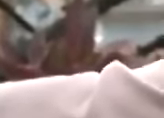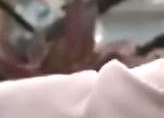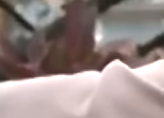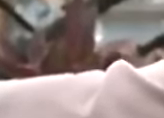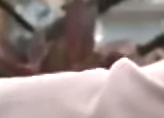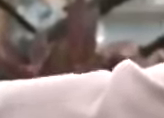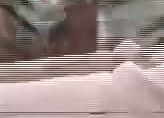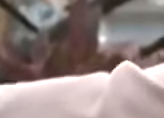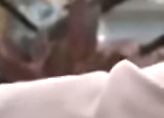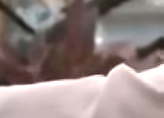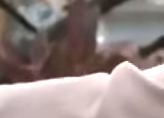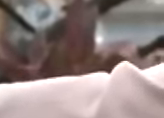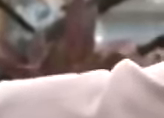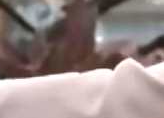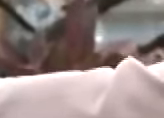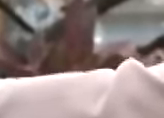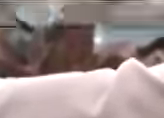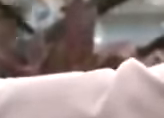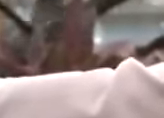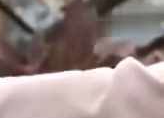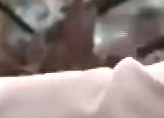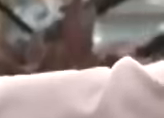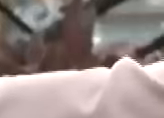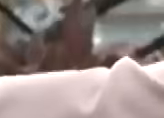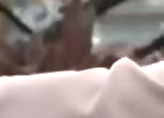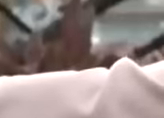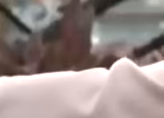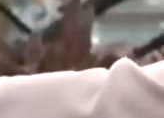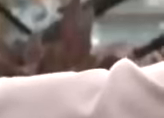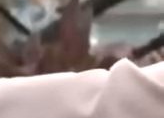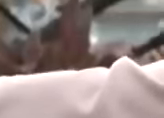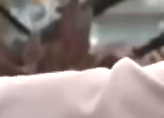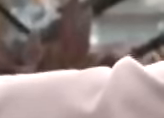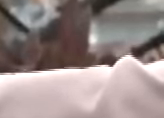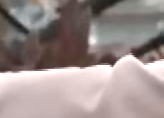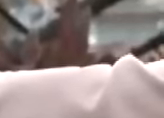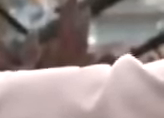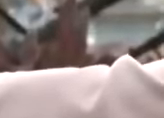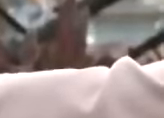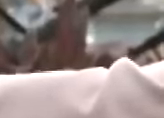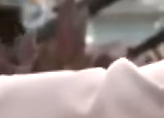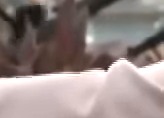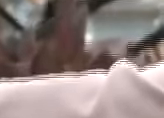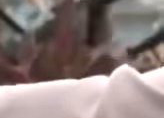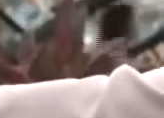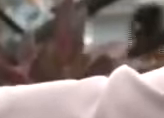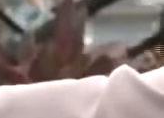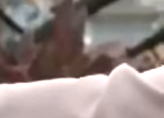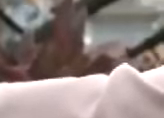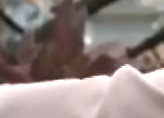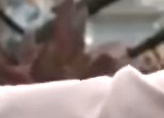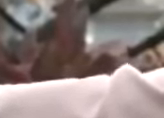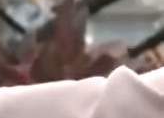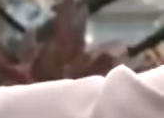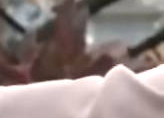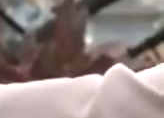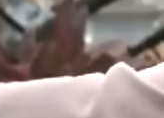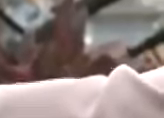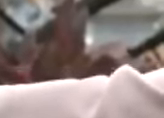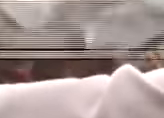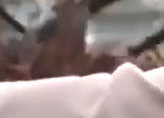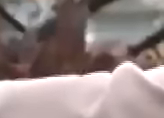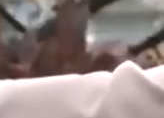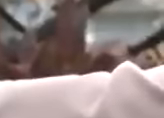Daniel Noboa, del Ecuador. Hoy nosotros quisimos primero expresar nuestra solidaridad con el pueblo y con el presidente Manuel